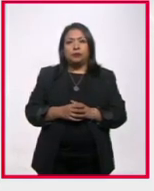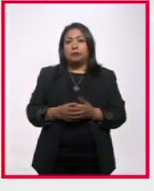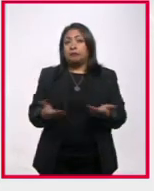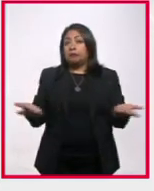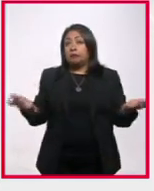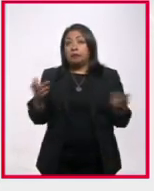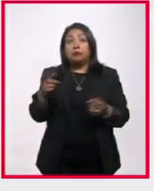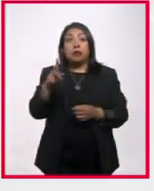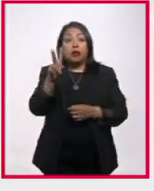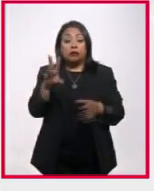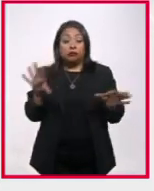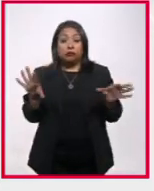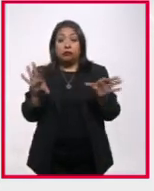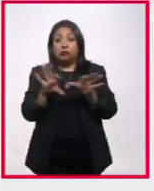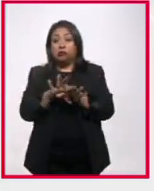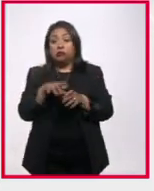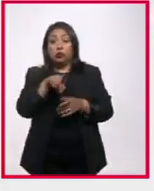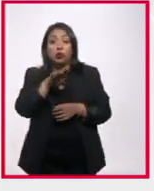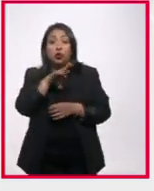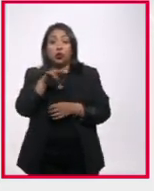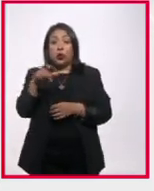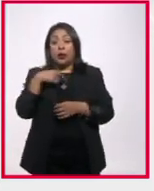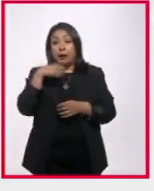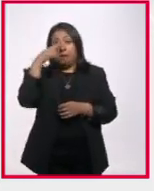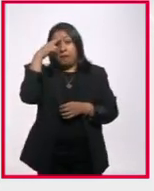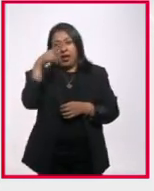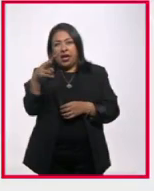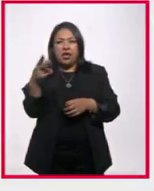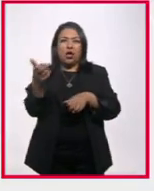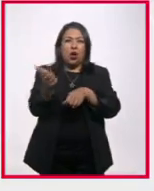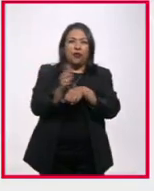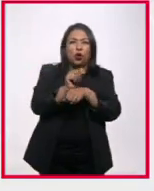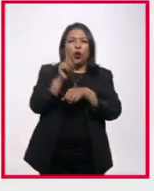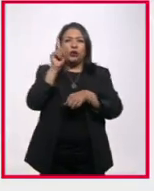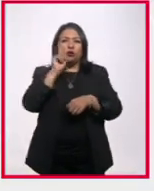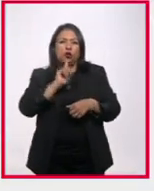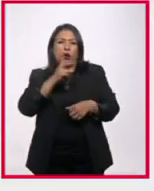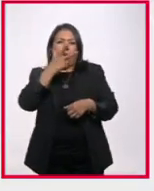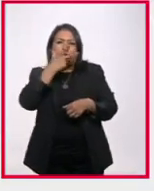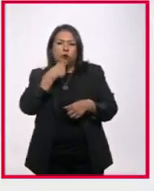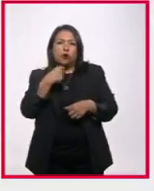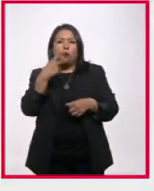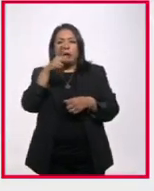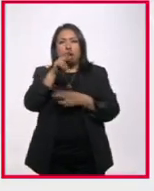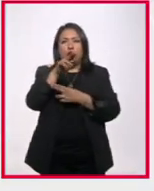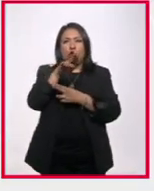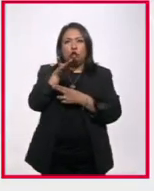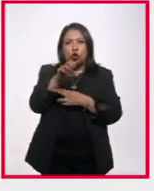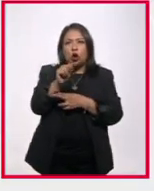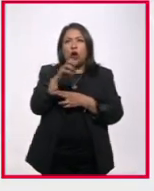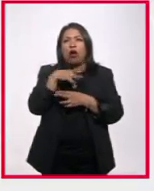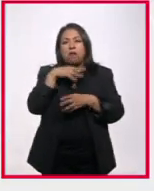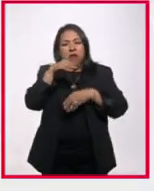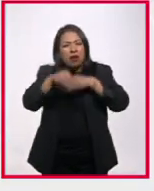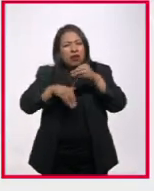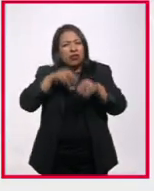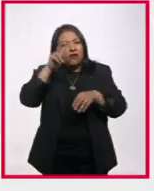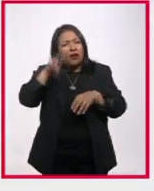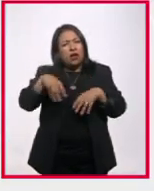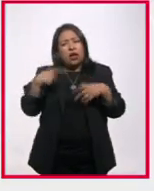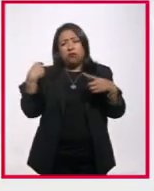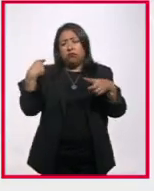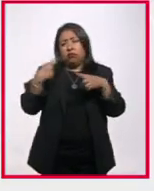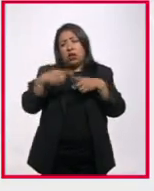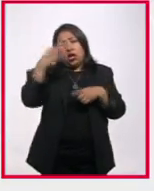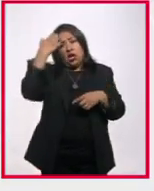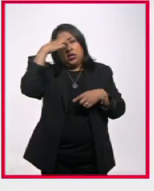Bueno, sí, ¿qué relación de Buñuel con México, actores, actrices, productores con los que desarrolló toda una